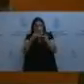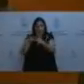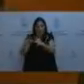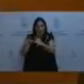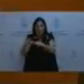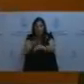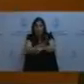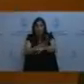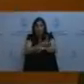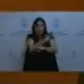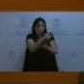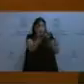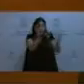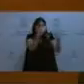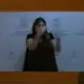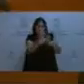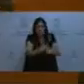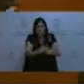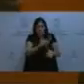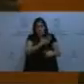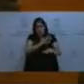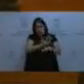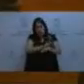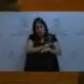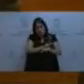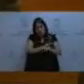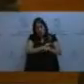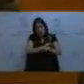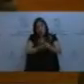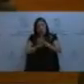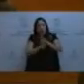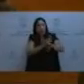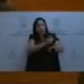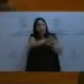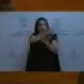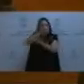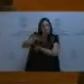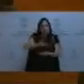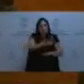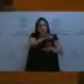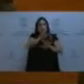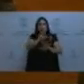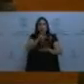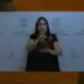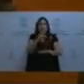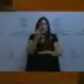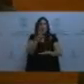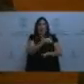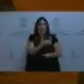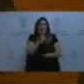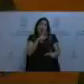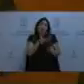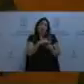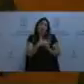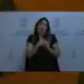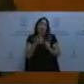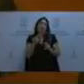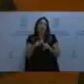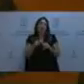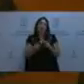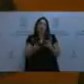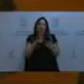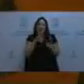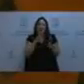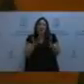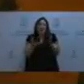carece. Señora consejera, aparte la demagogia y la frivolidad, no están las cosas en el escenario político para permitirse